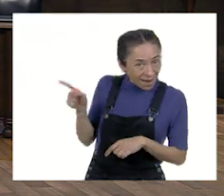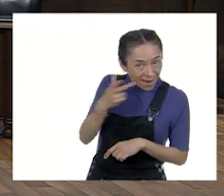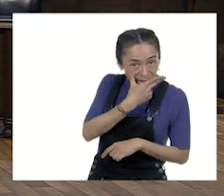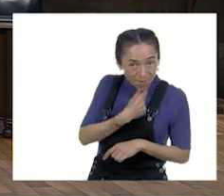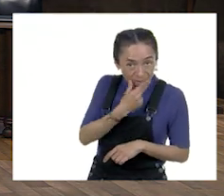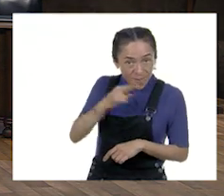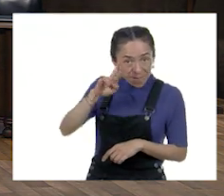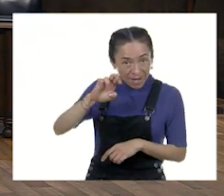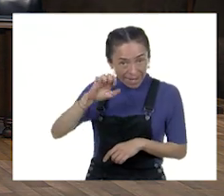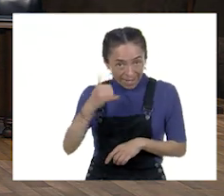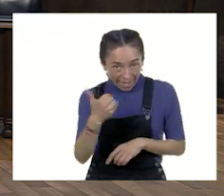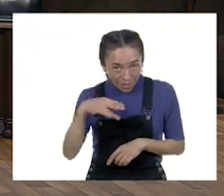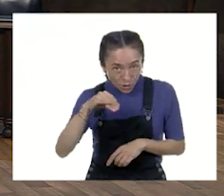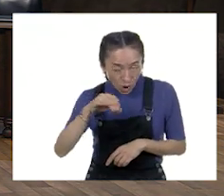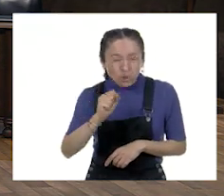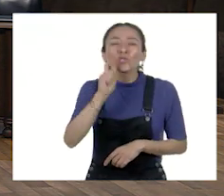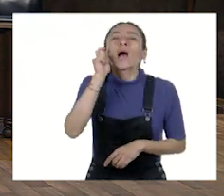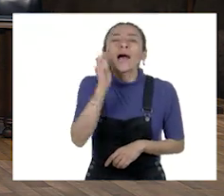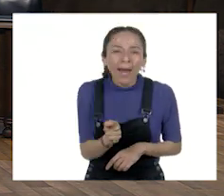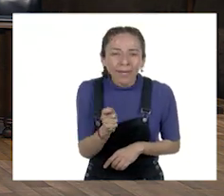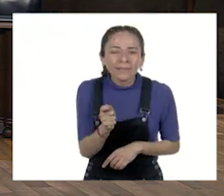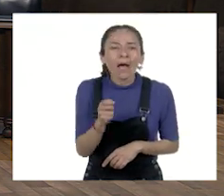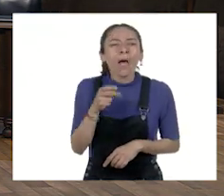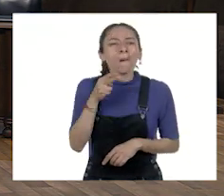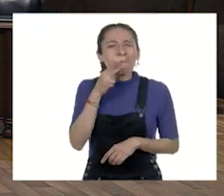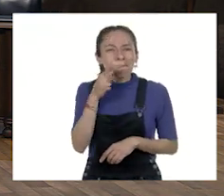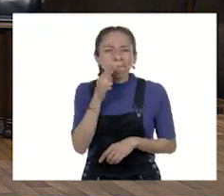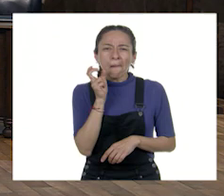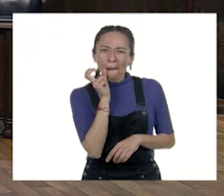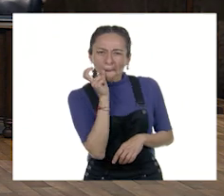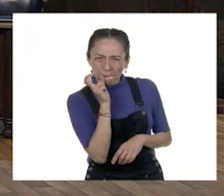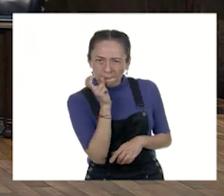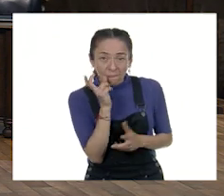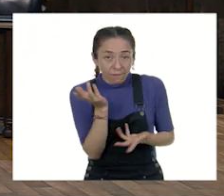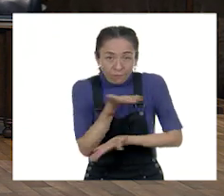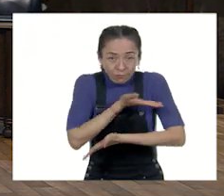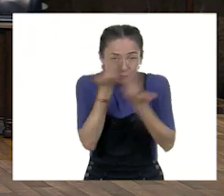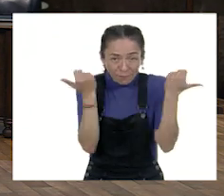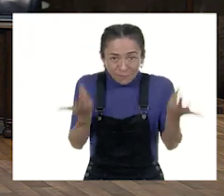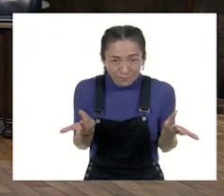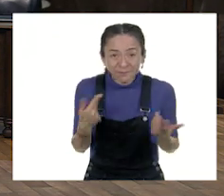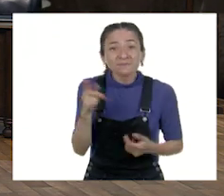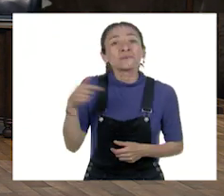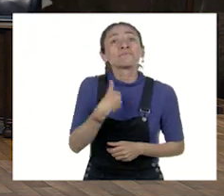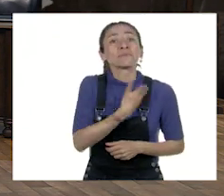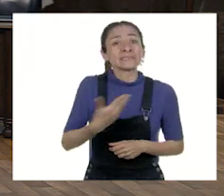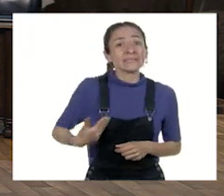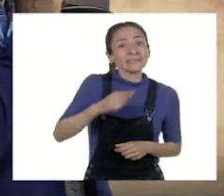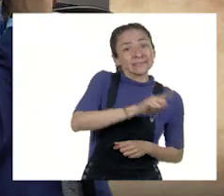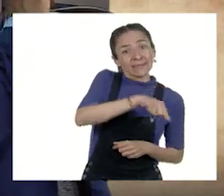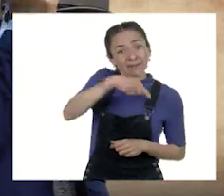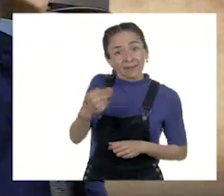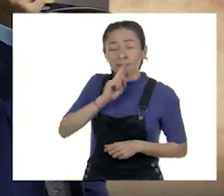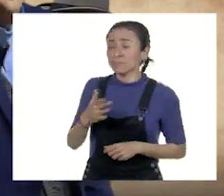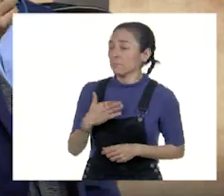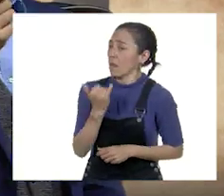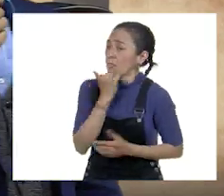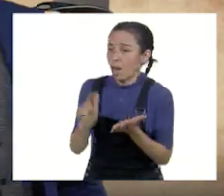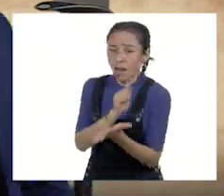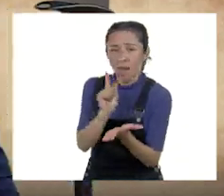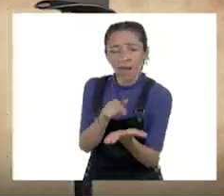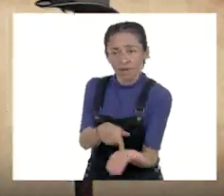fumaba pipa o puro. ¿Se imaginan? Y que el presidente muy seguro que le contesta: eso ordena la ley. Y el